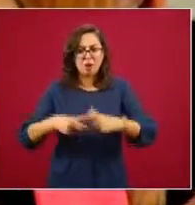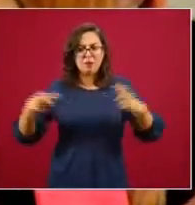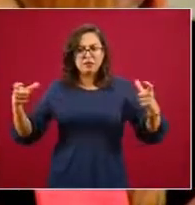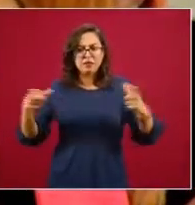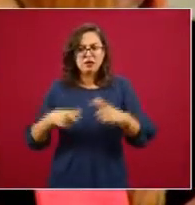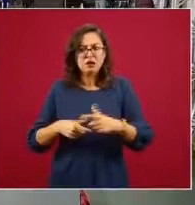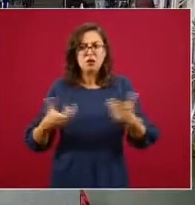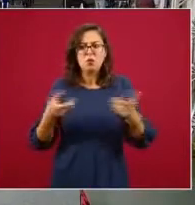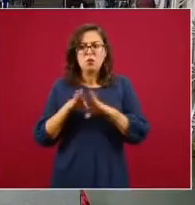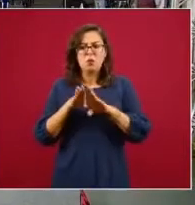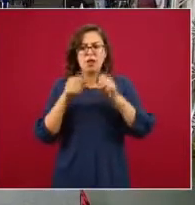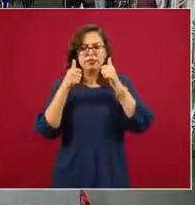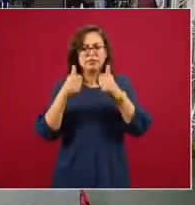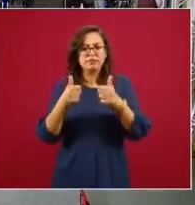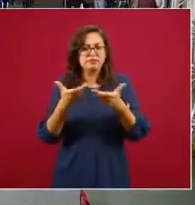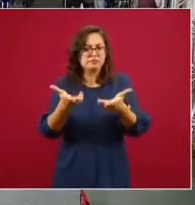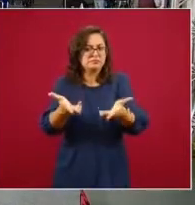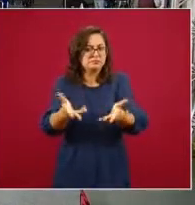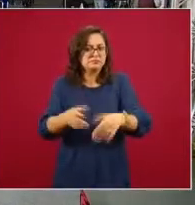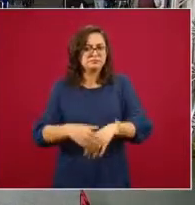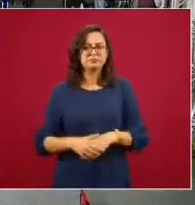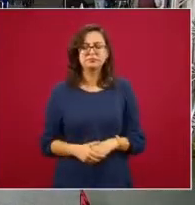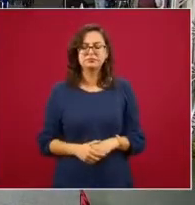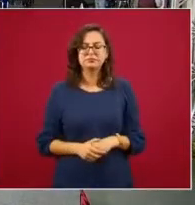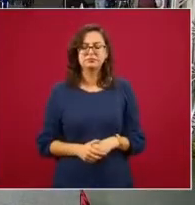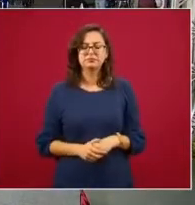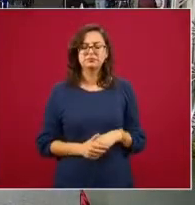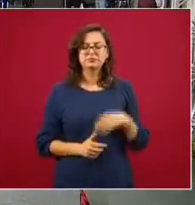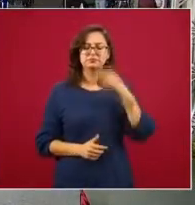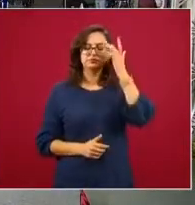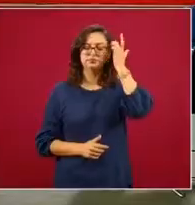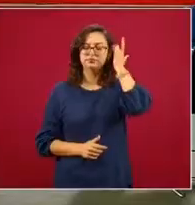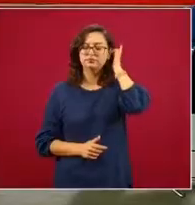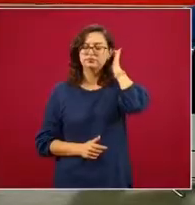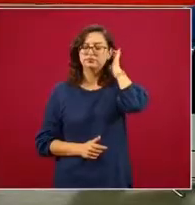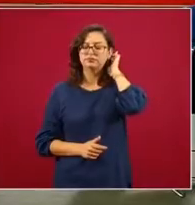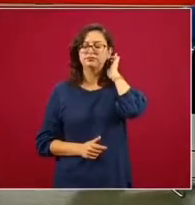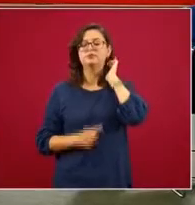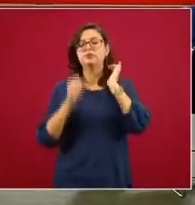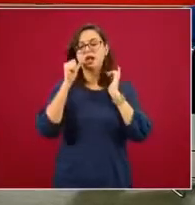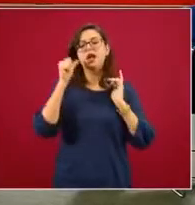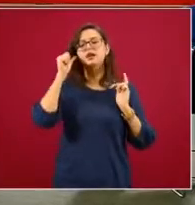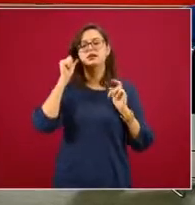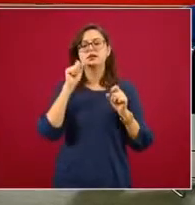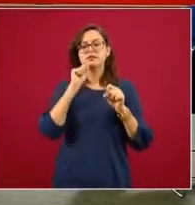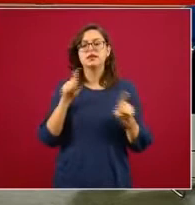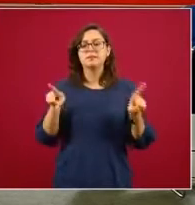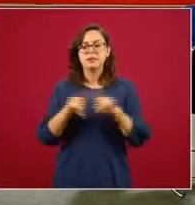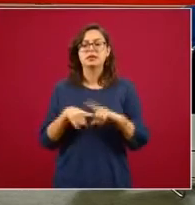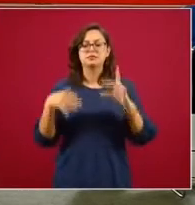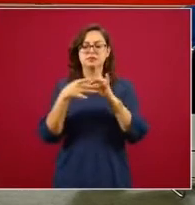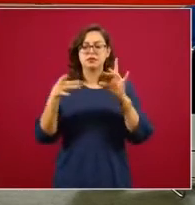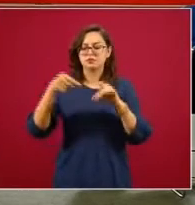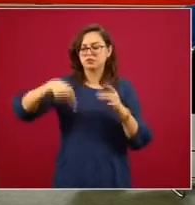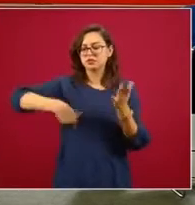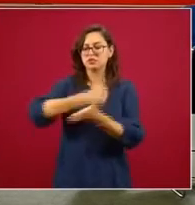puede atender esta situación? Es eso. Con mucho gusto. También ayer hablábamos del caso particular de la Ciudad de